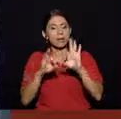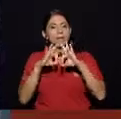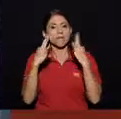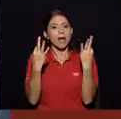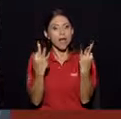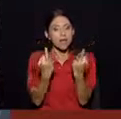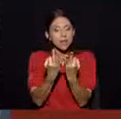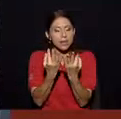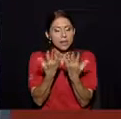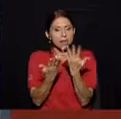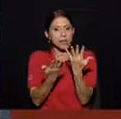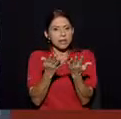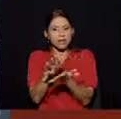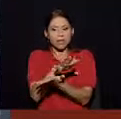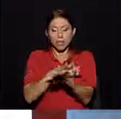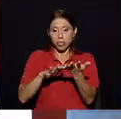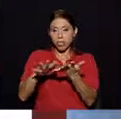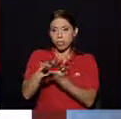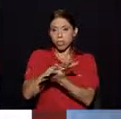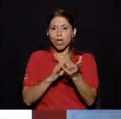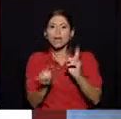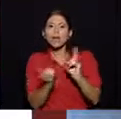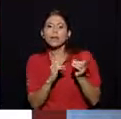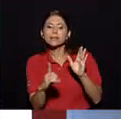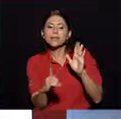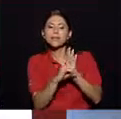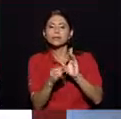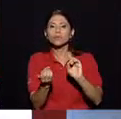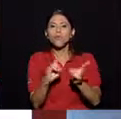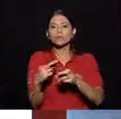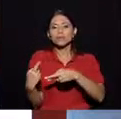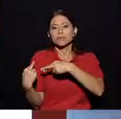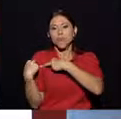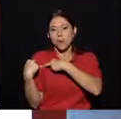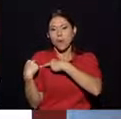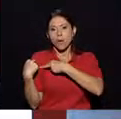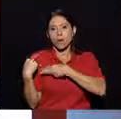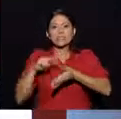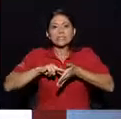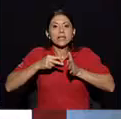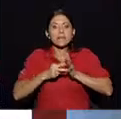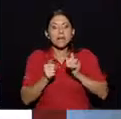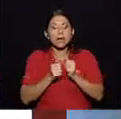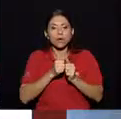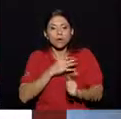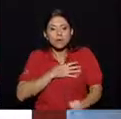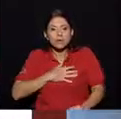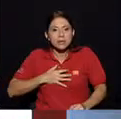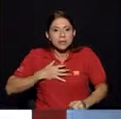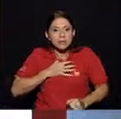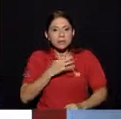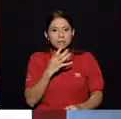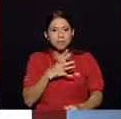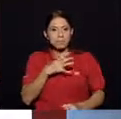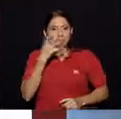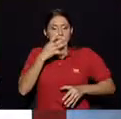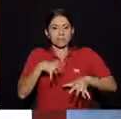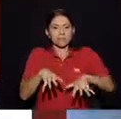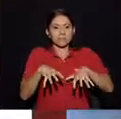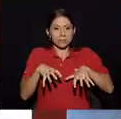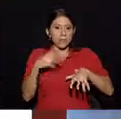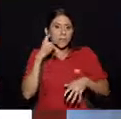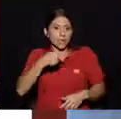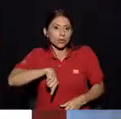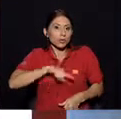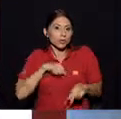derechos y de las responsabilidades de los diferentes miembros. Eso conduce que con el estrés y la ansiedad y el enojo,